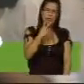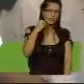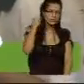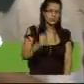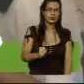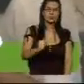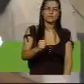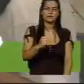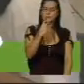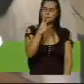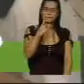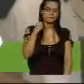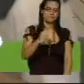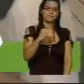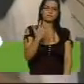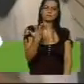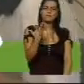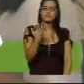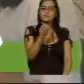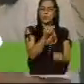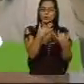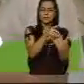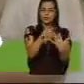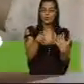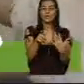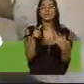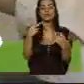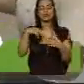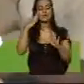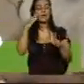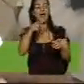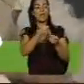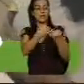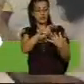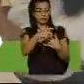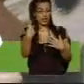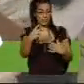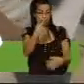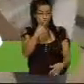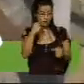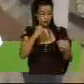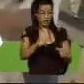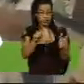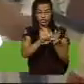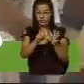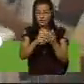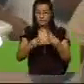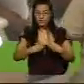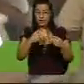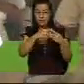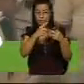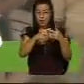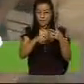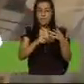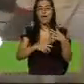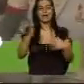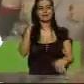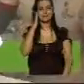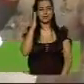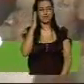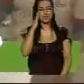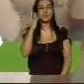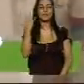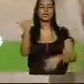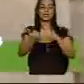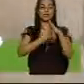en realidad es la población a la que está dirigida la Gran Misión Hijos de Venezuela. Entonces, el Instituto Nacional de Estadística, por